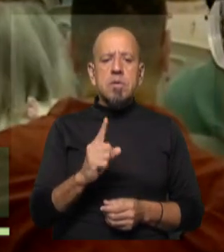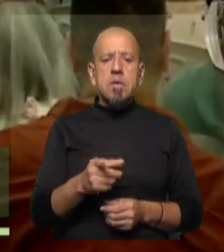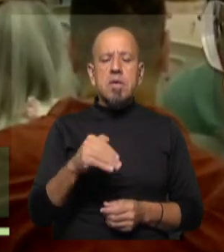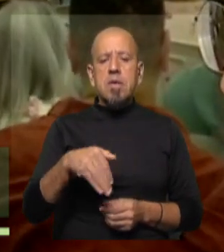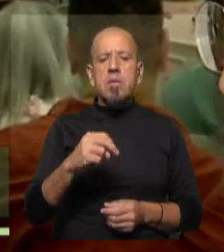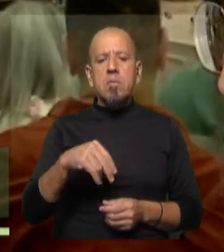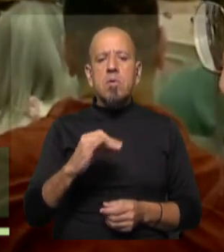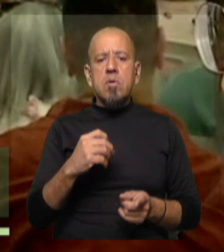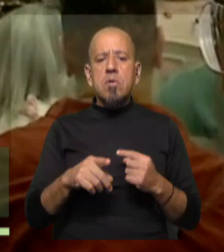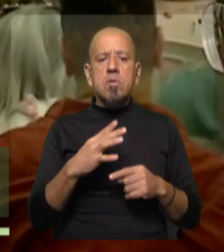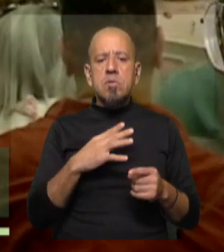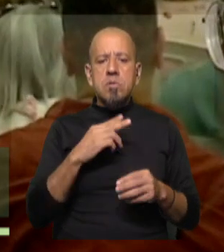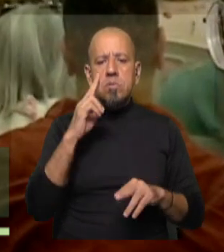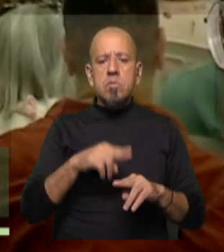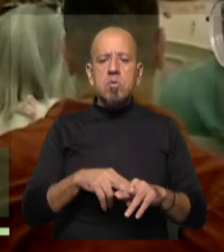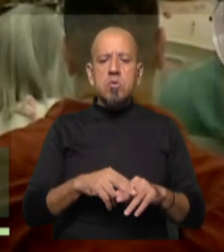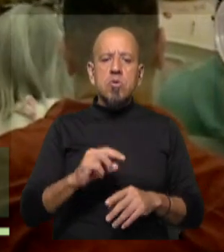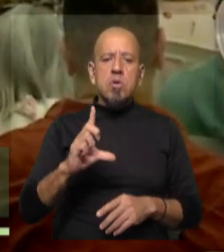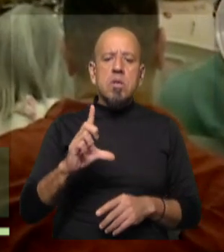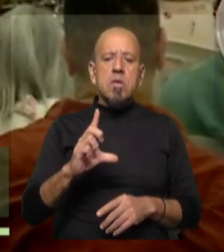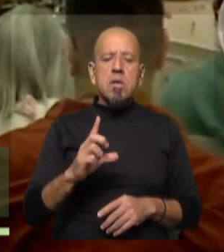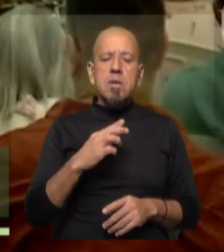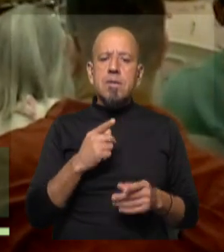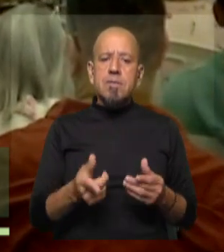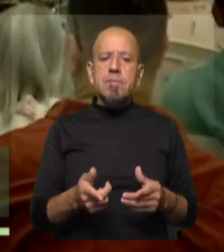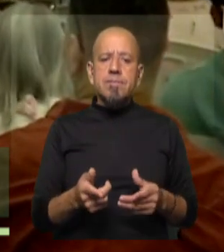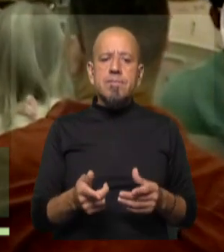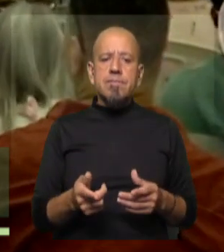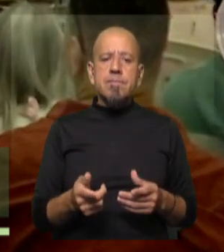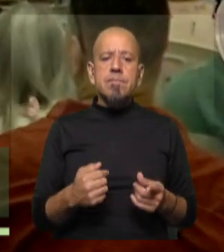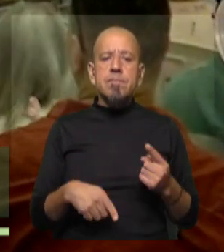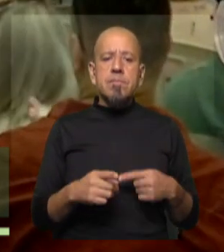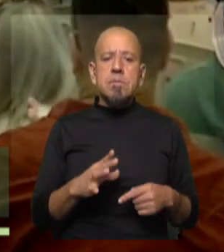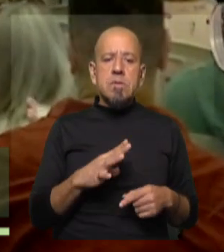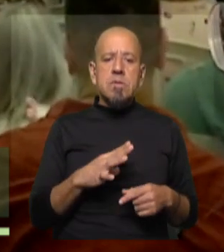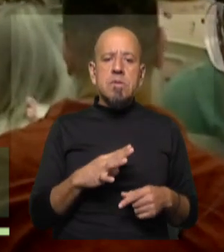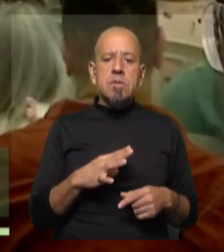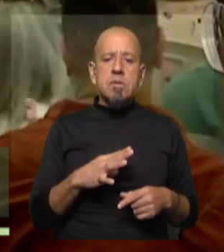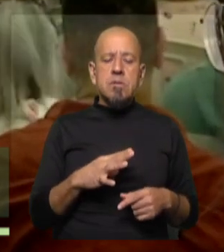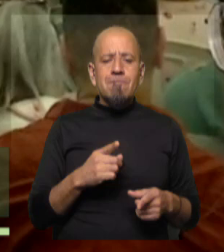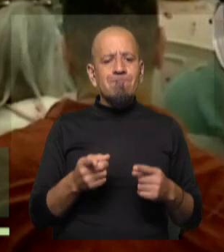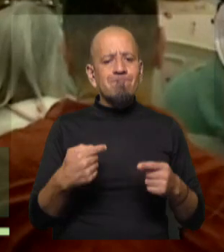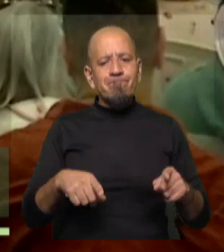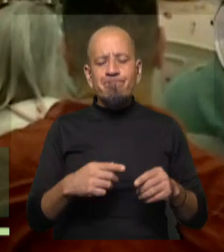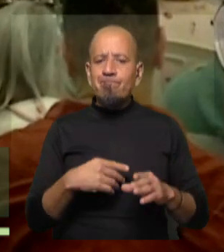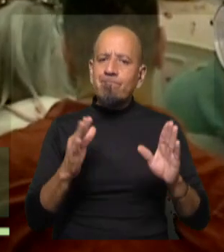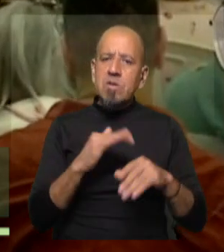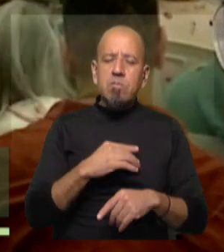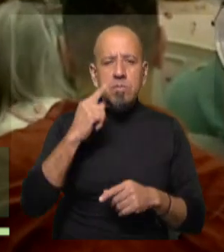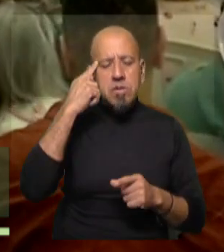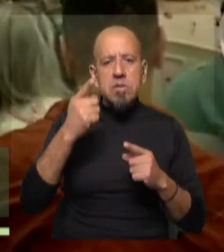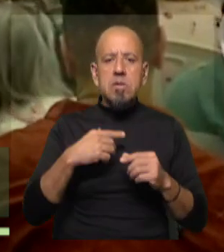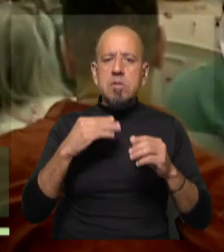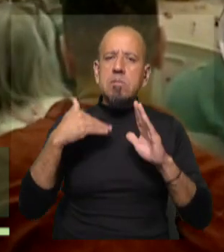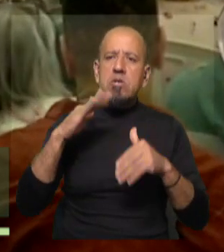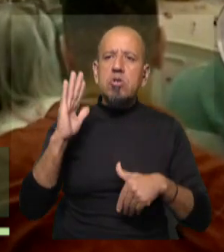también se nos murió la Larrañaga, ahí quedó un agujero, ¿no? Que tenemos que llenar. Lo que no se puede es creer que siendo mayoría